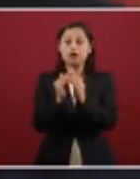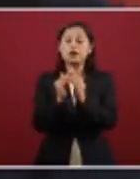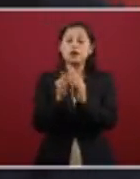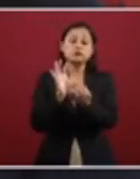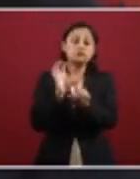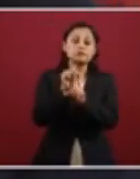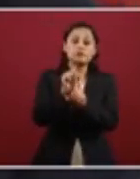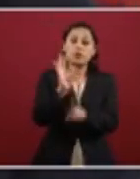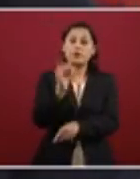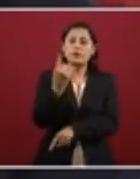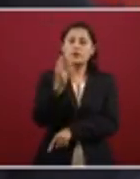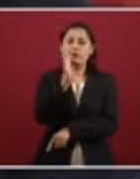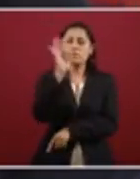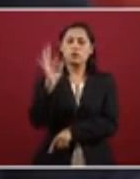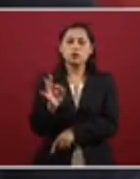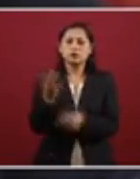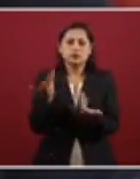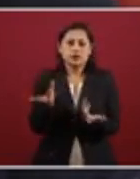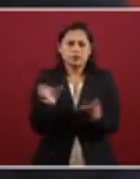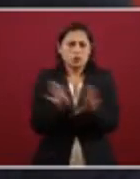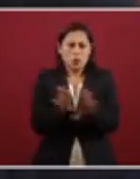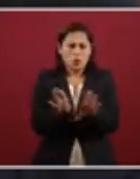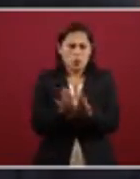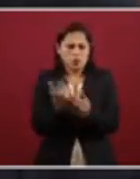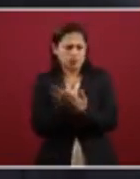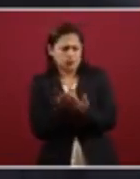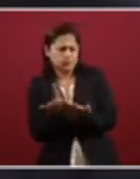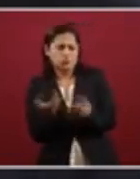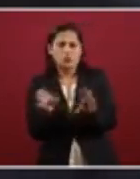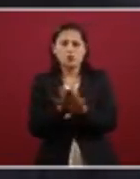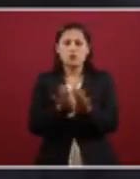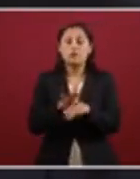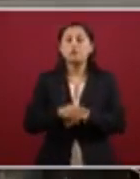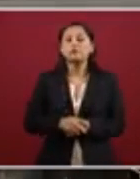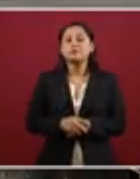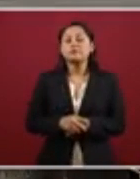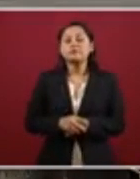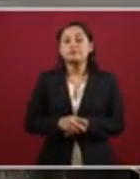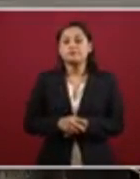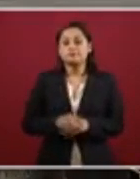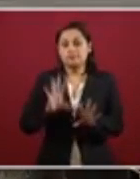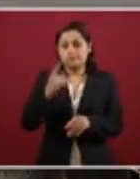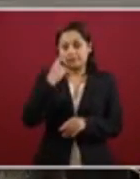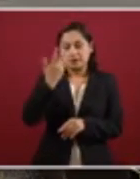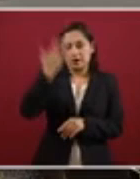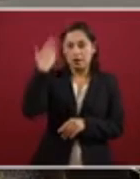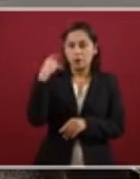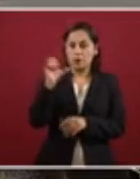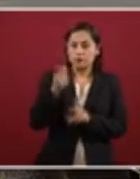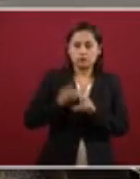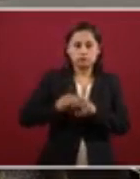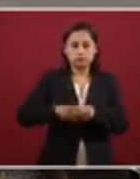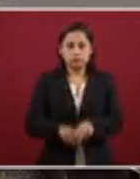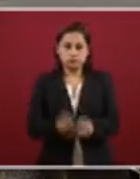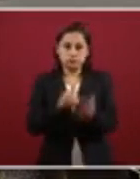41% sobre qué está calculado, eso es importante aclararlo. Si bien el diagnóstico inicial que se tenía era de 186 mil